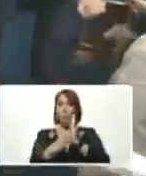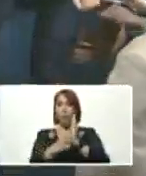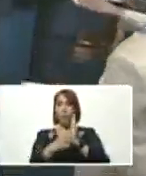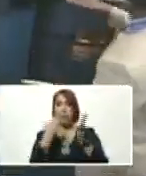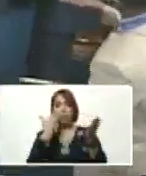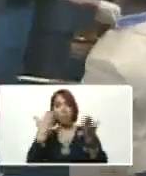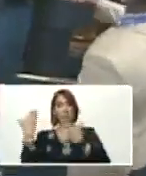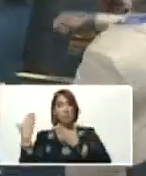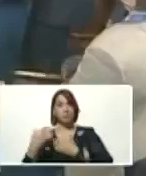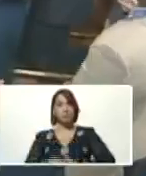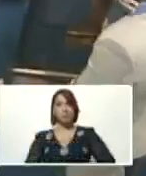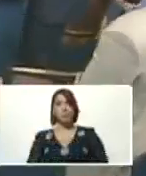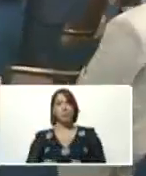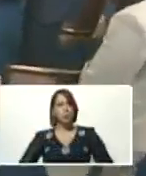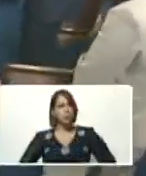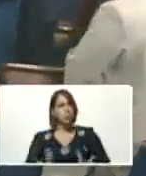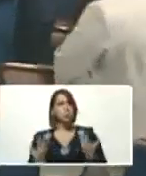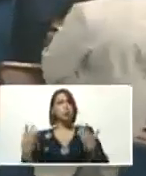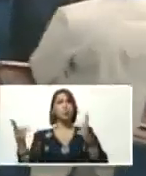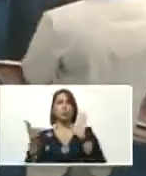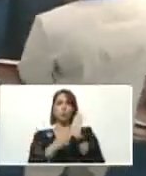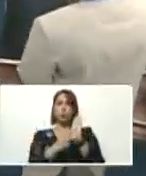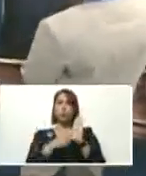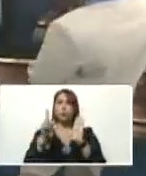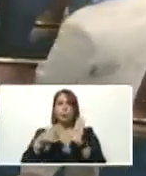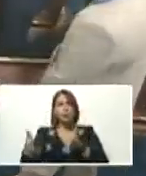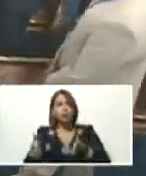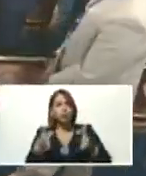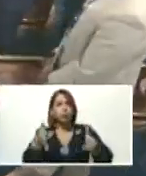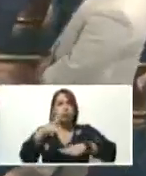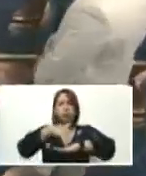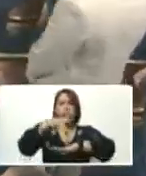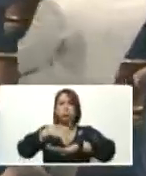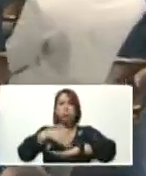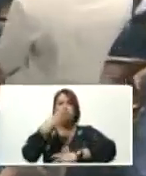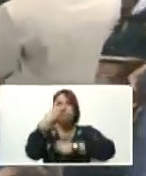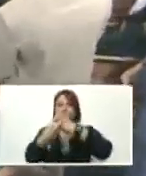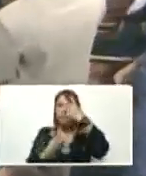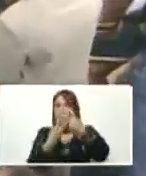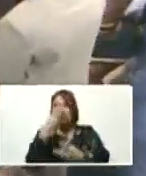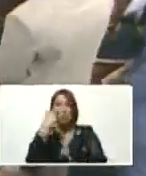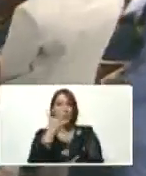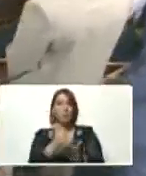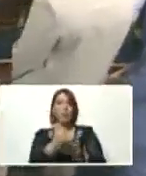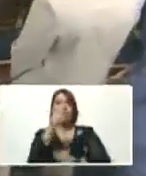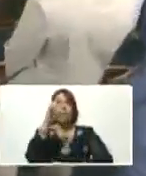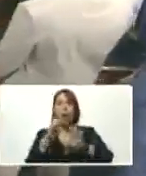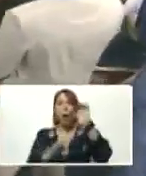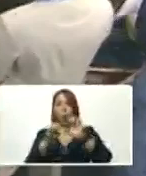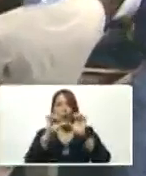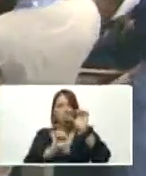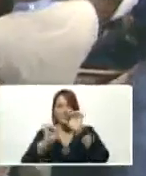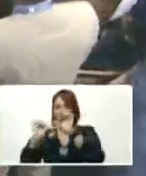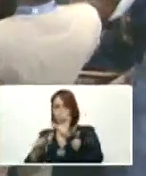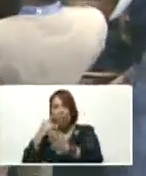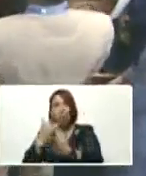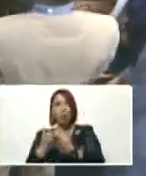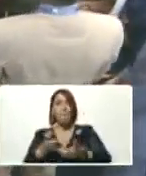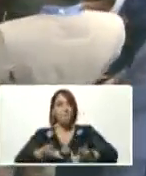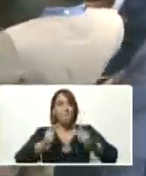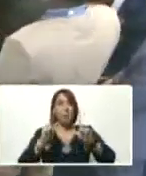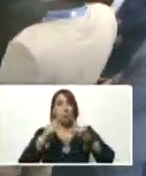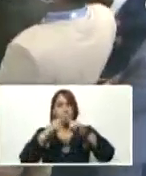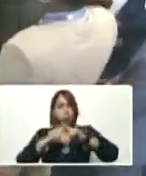acto encargado de verdades, es un camino que nos ha tocado recorrer y que al evaluarlo nos permite sacar